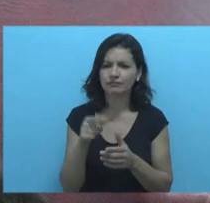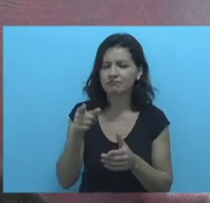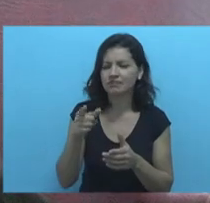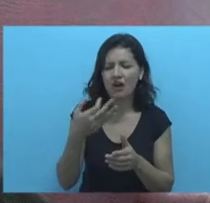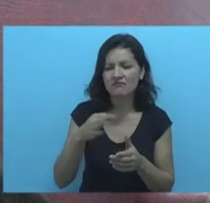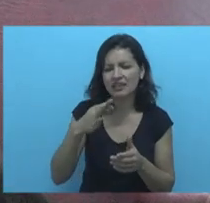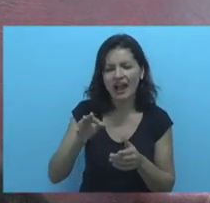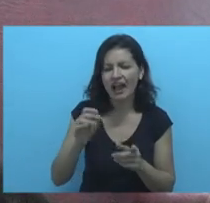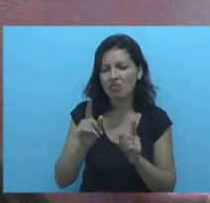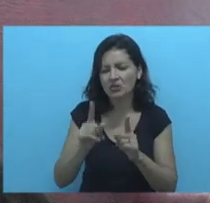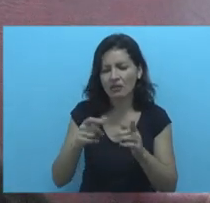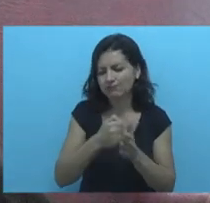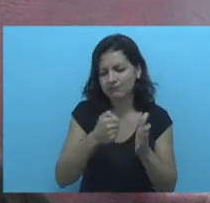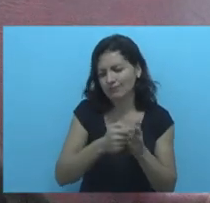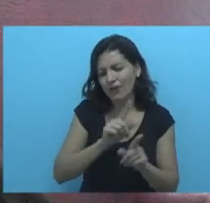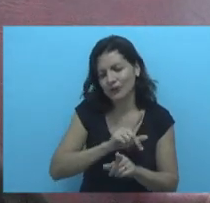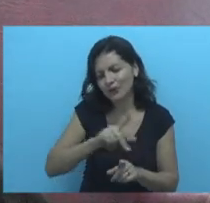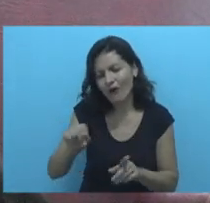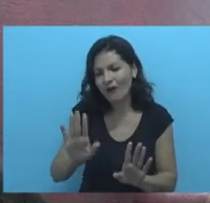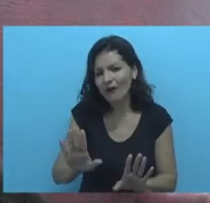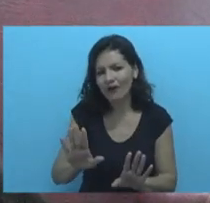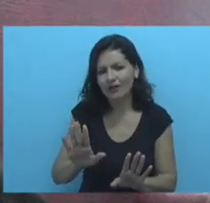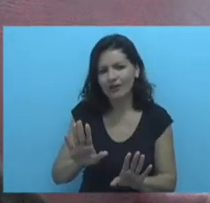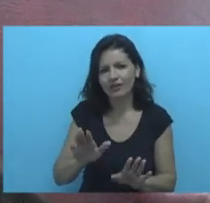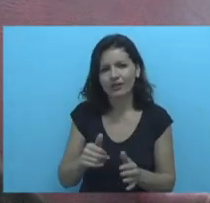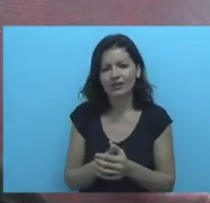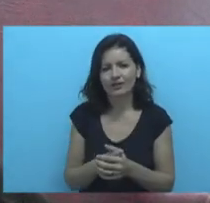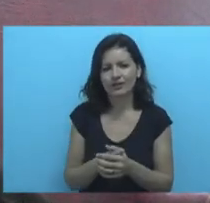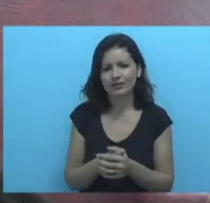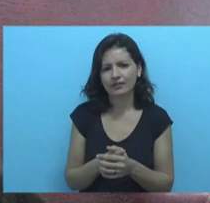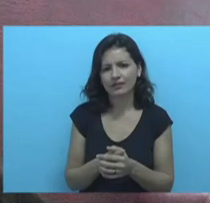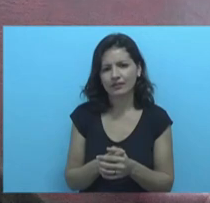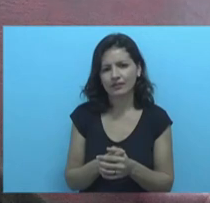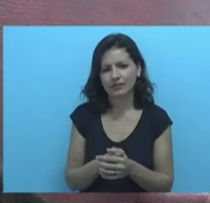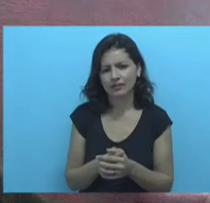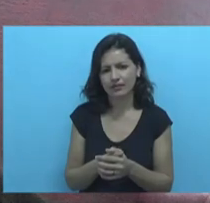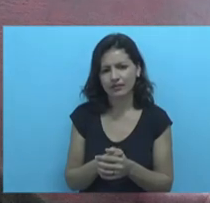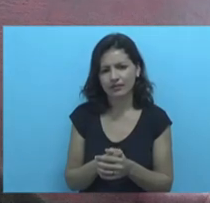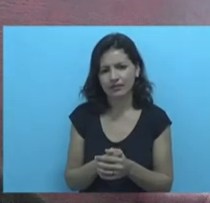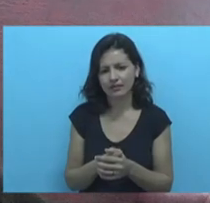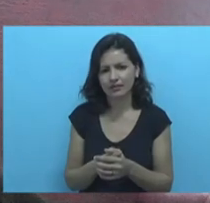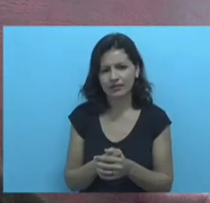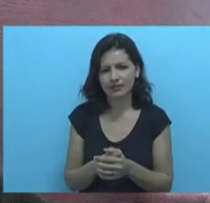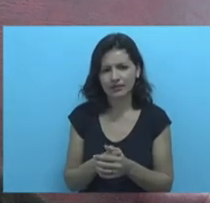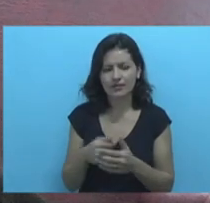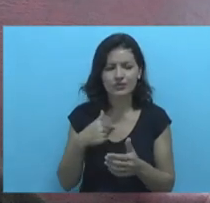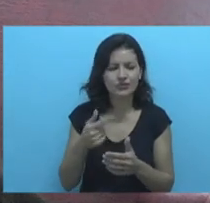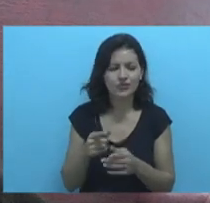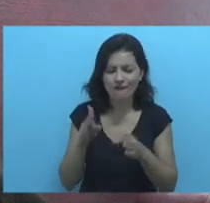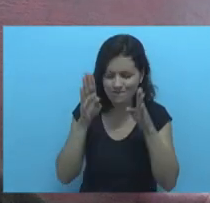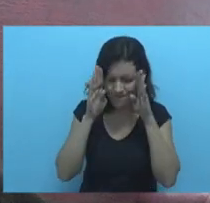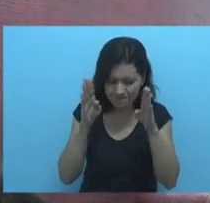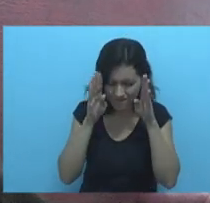más. Así que yo me había empecinado en llevarle ibuprofeno inhalado, estaba